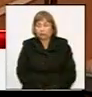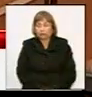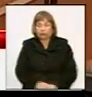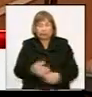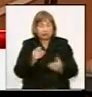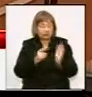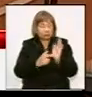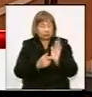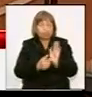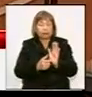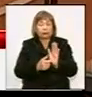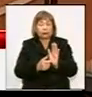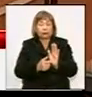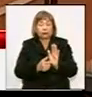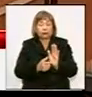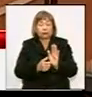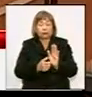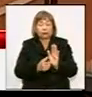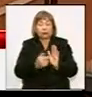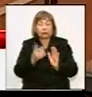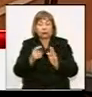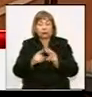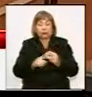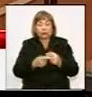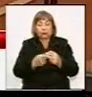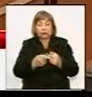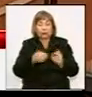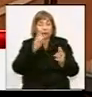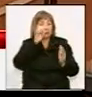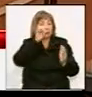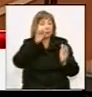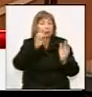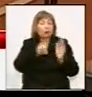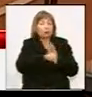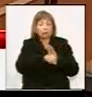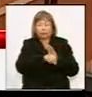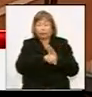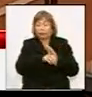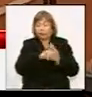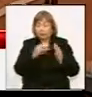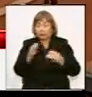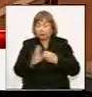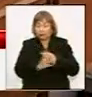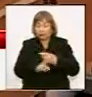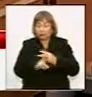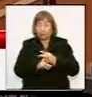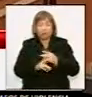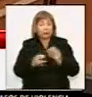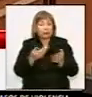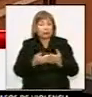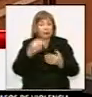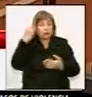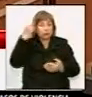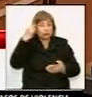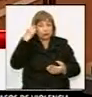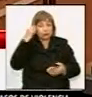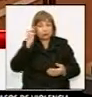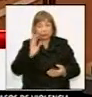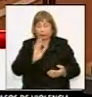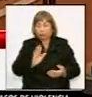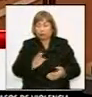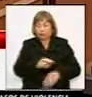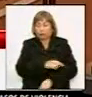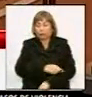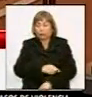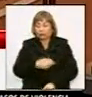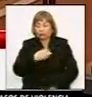dar señales y hay que empezar con el ejemplo. Y hay que respaldar la política de su